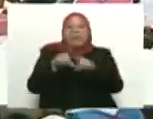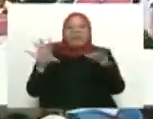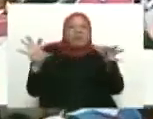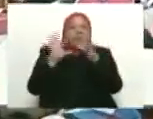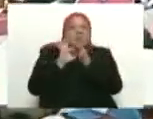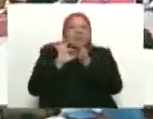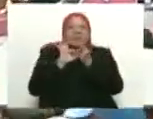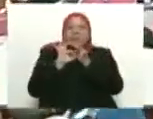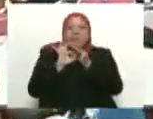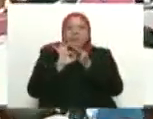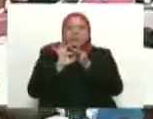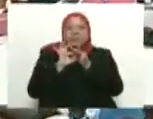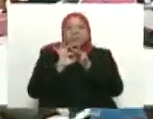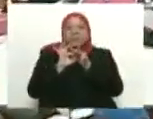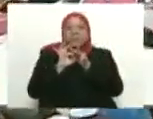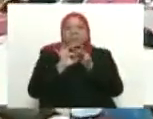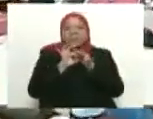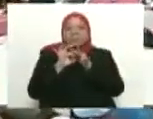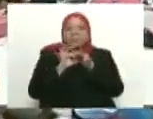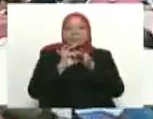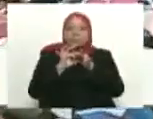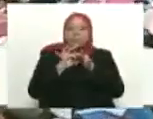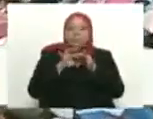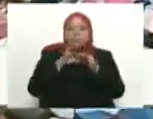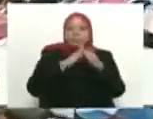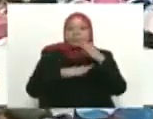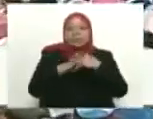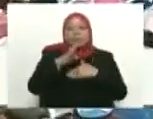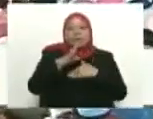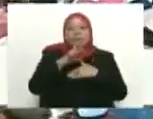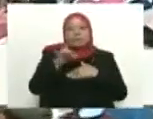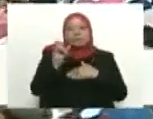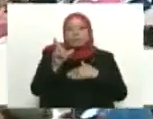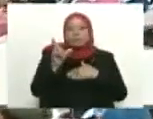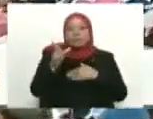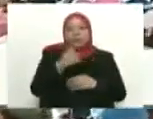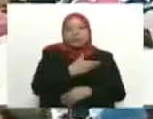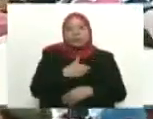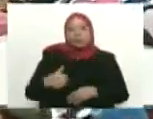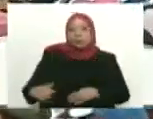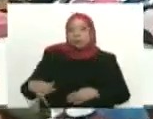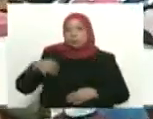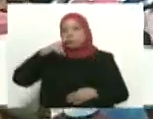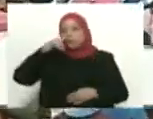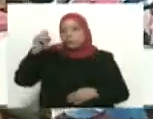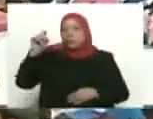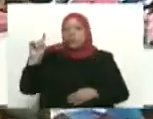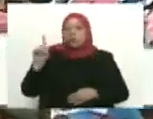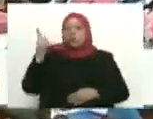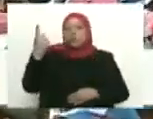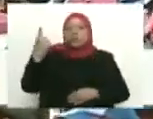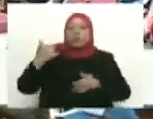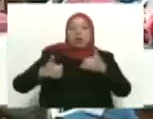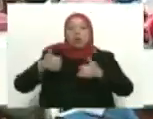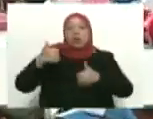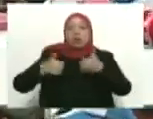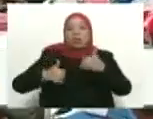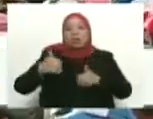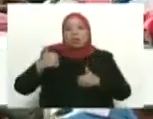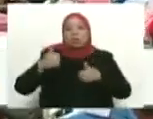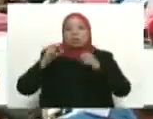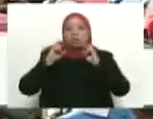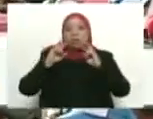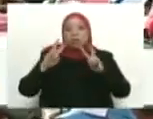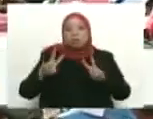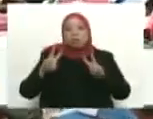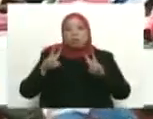unidos. Muy unidos. Con la guía, la dirección del hermano presidente Nicolás Maduro. Un solo candidato llevaremos. Veremos lo que ellos,